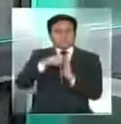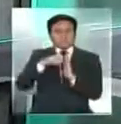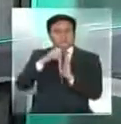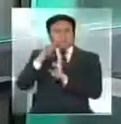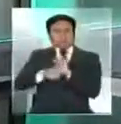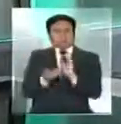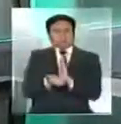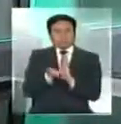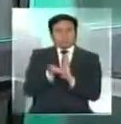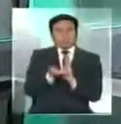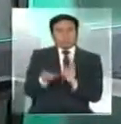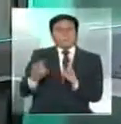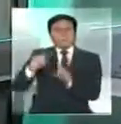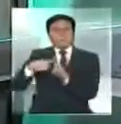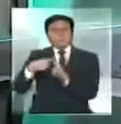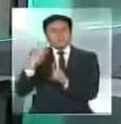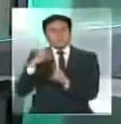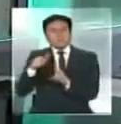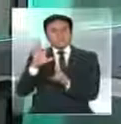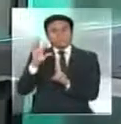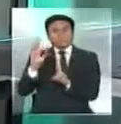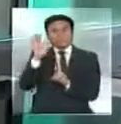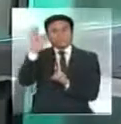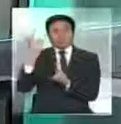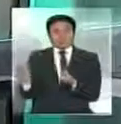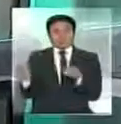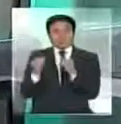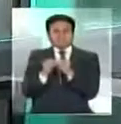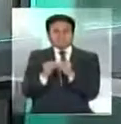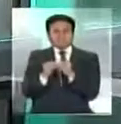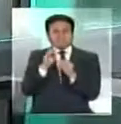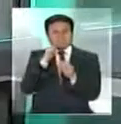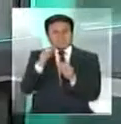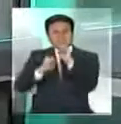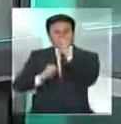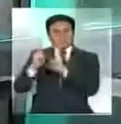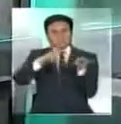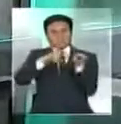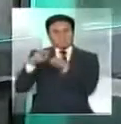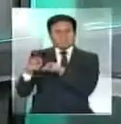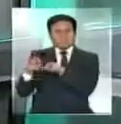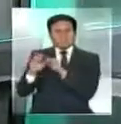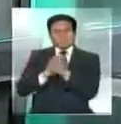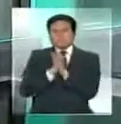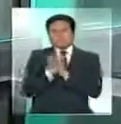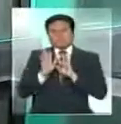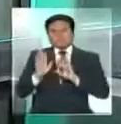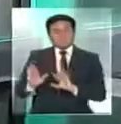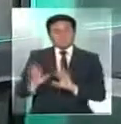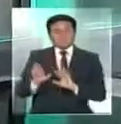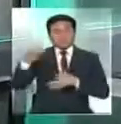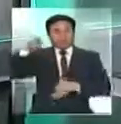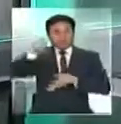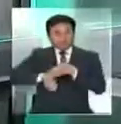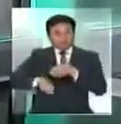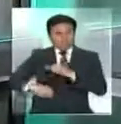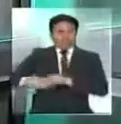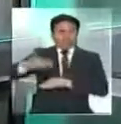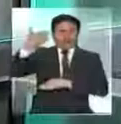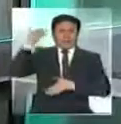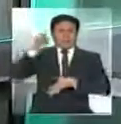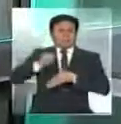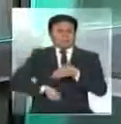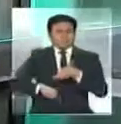anual, más un 3.5% asegurado para las concesionarias a todo evento y que está en los contratos que se